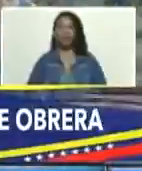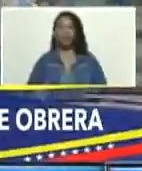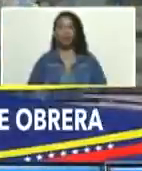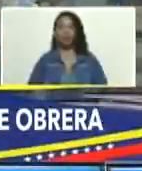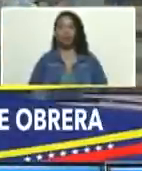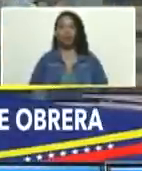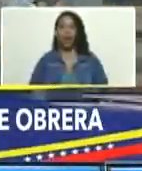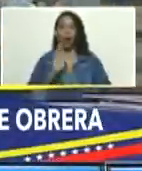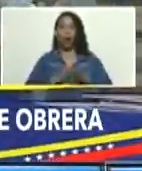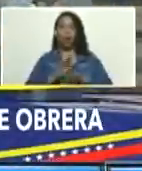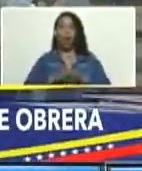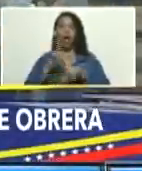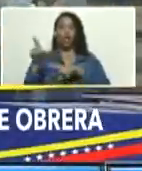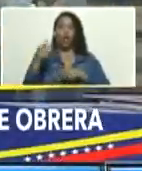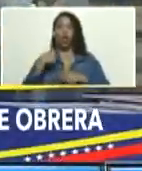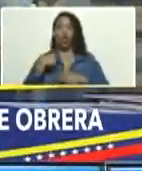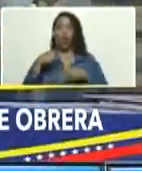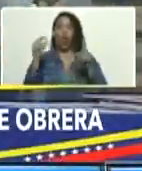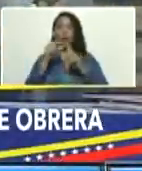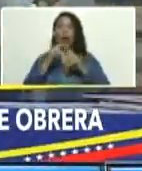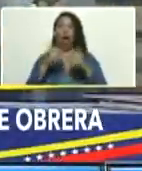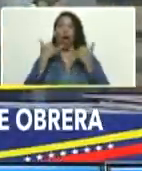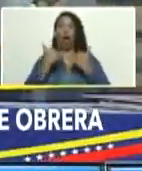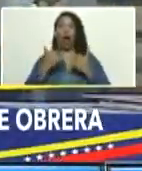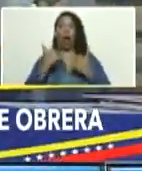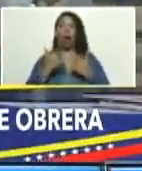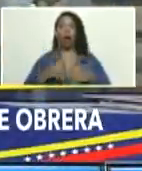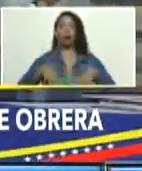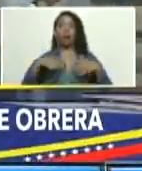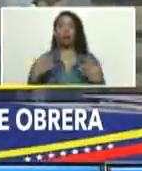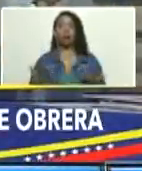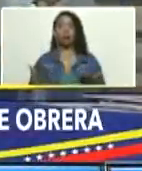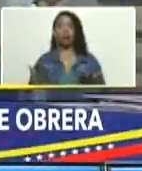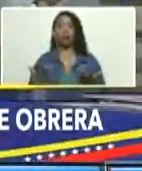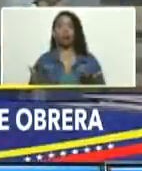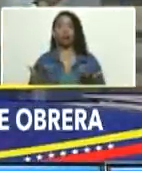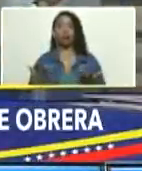Por eso yo le voy a dar la palabra ahora a